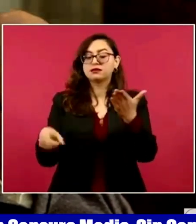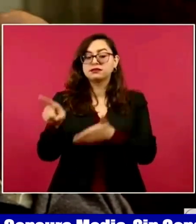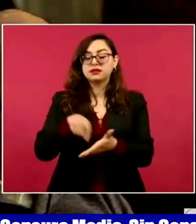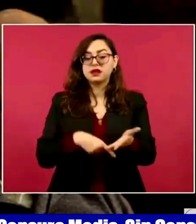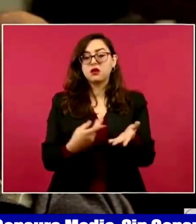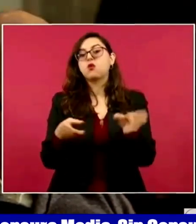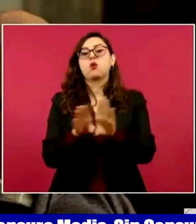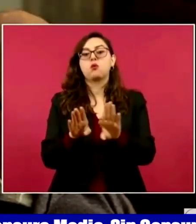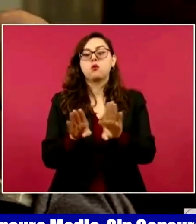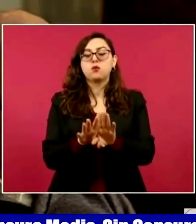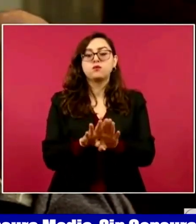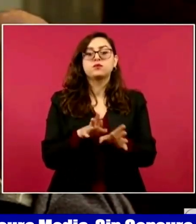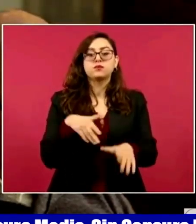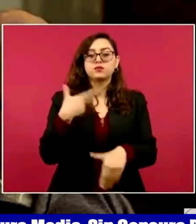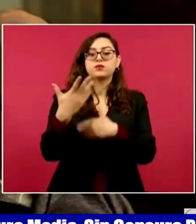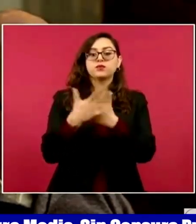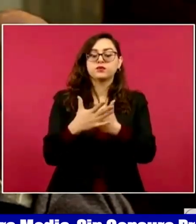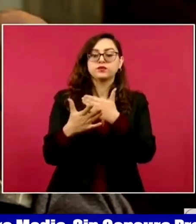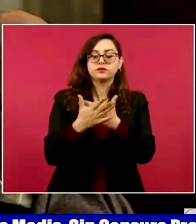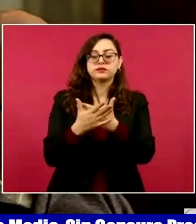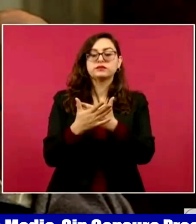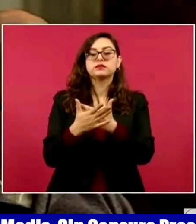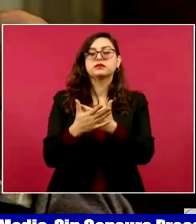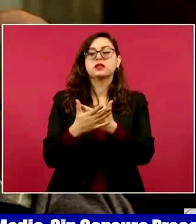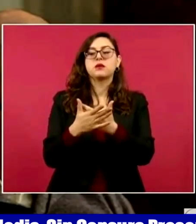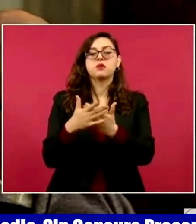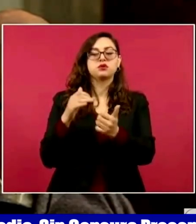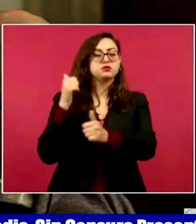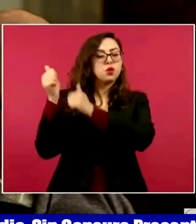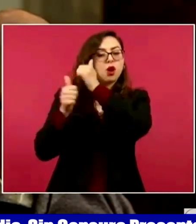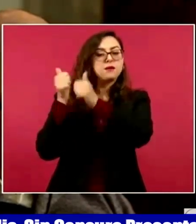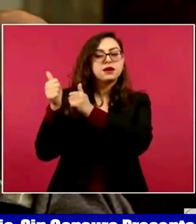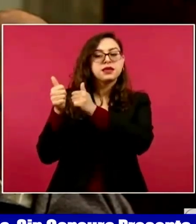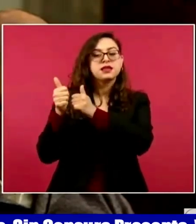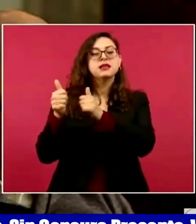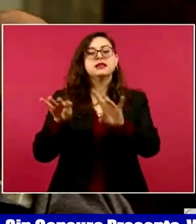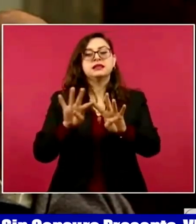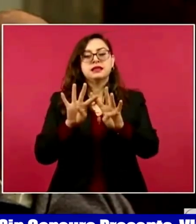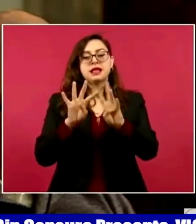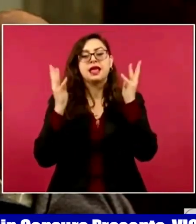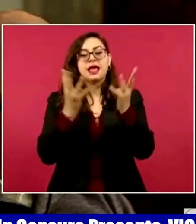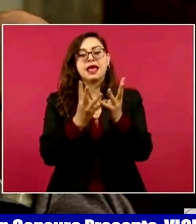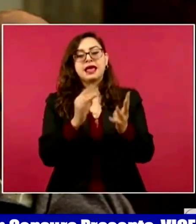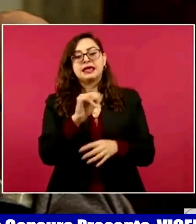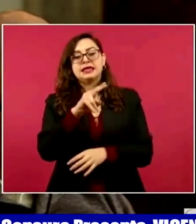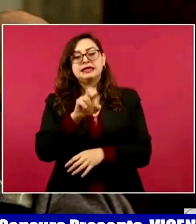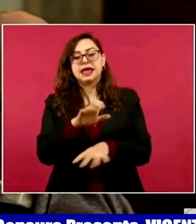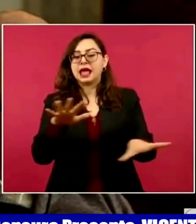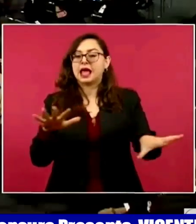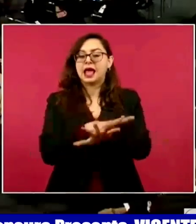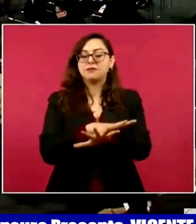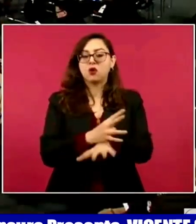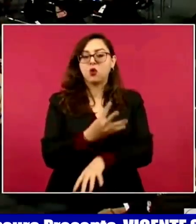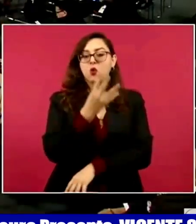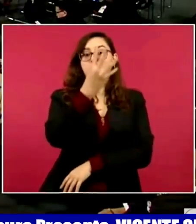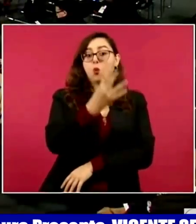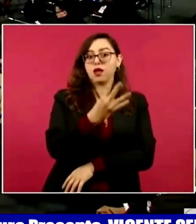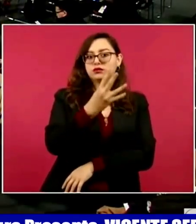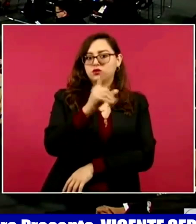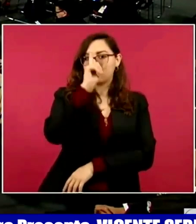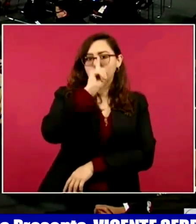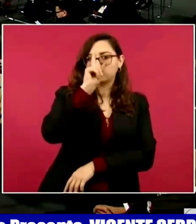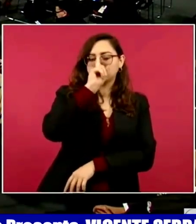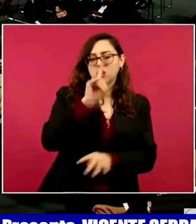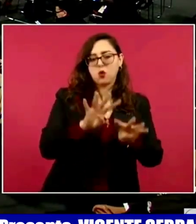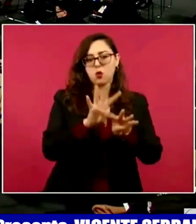a sustituir a 4 consejeros del INE. Si usted apostaría que con esta renovación pues haya también un cambio de fondo